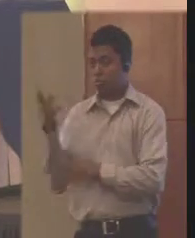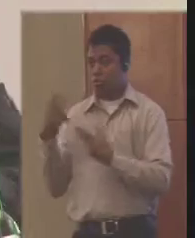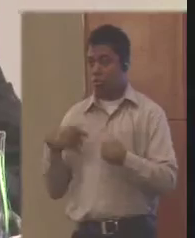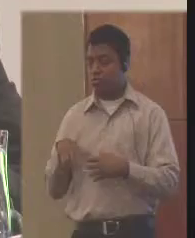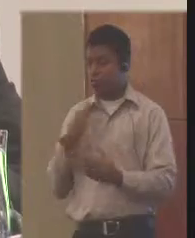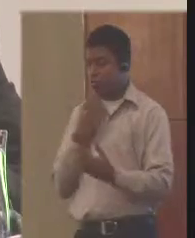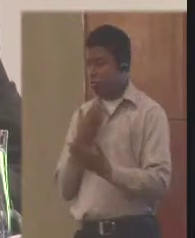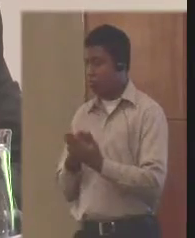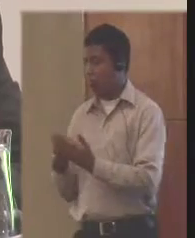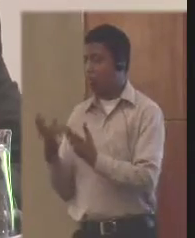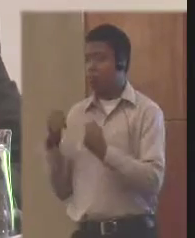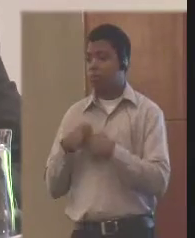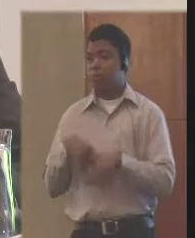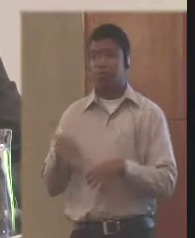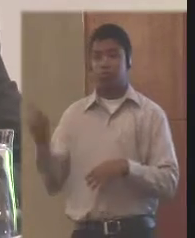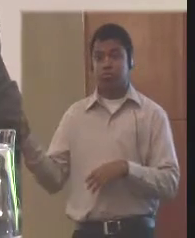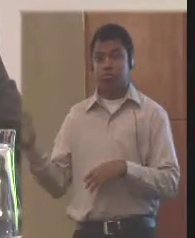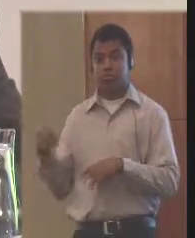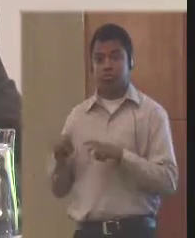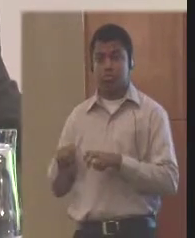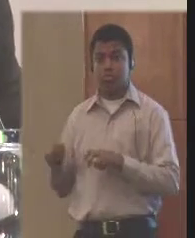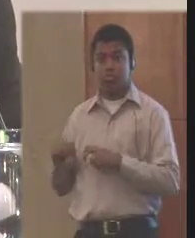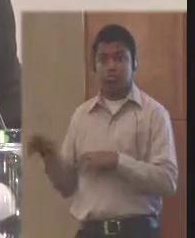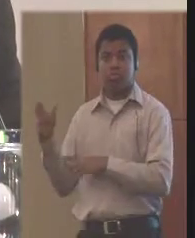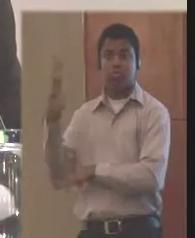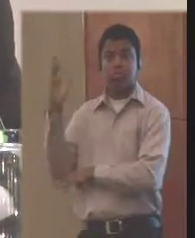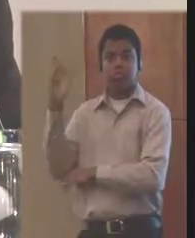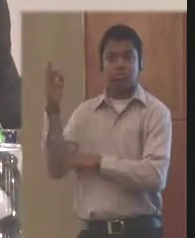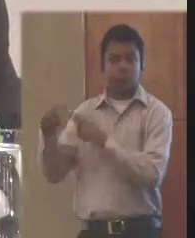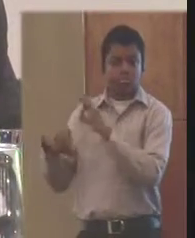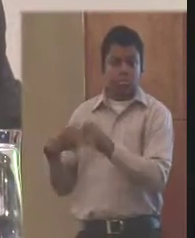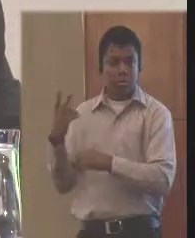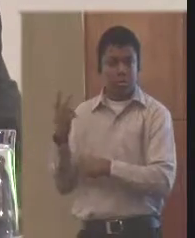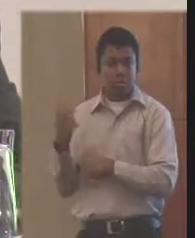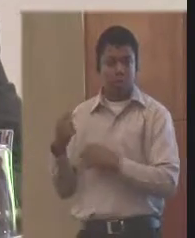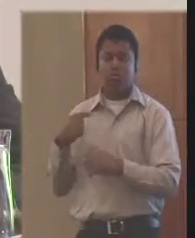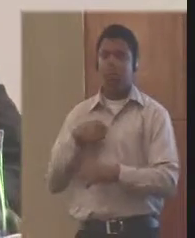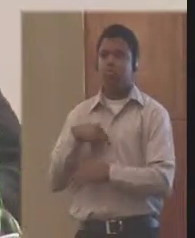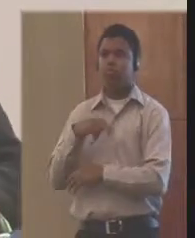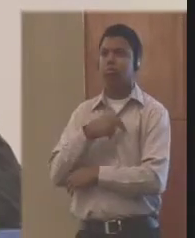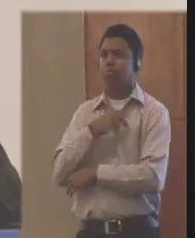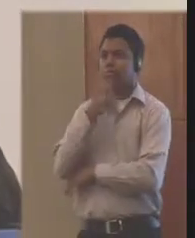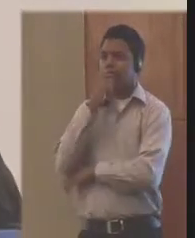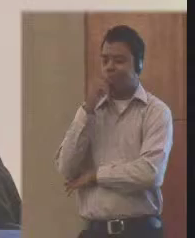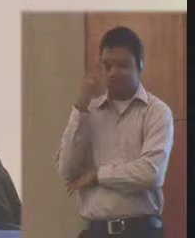visto, podemos hacer unos 5 menciones. Primero,